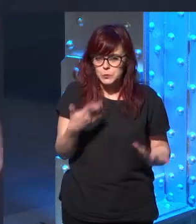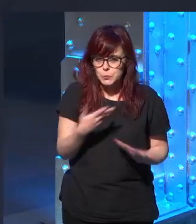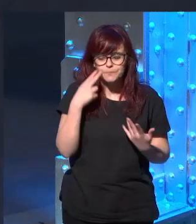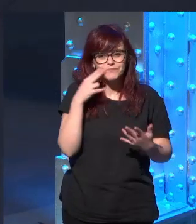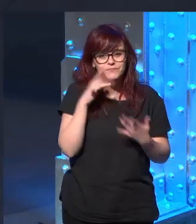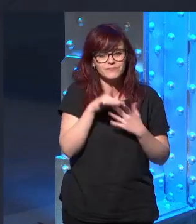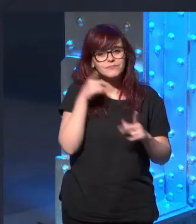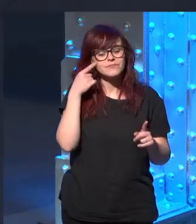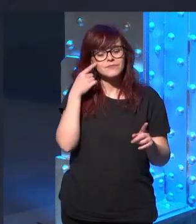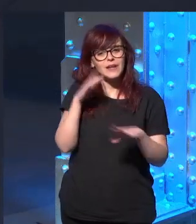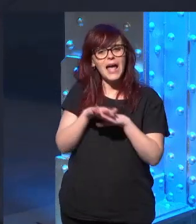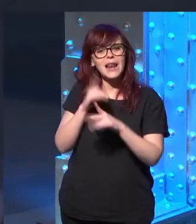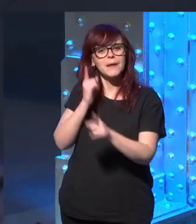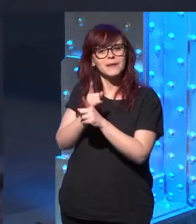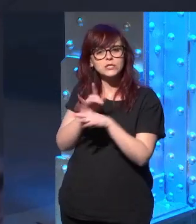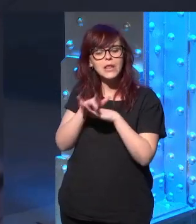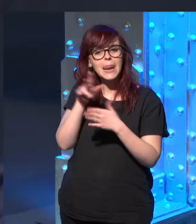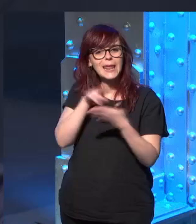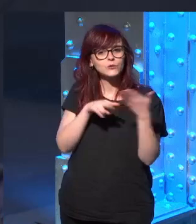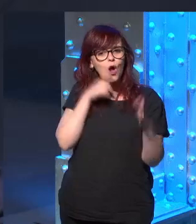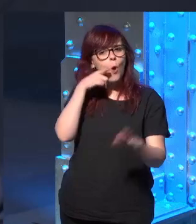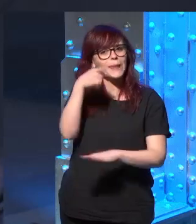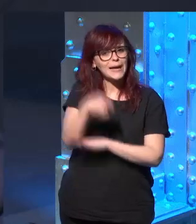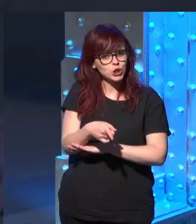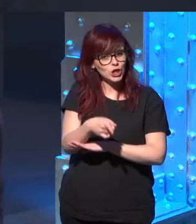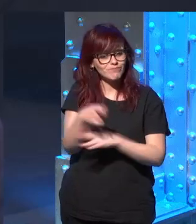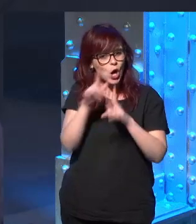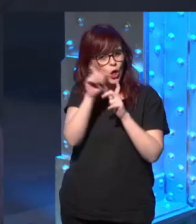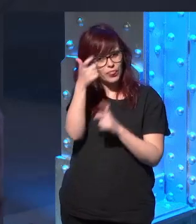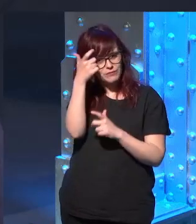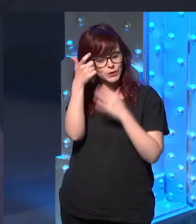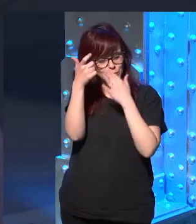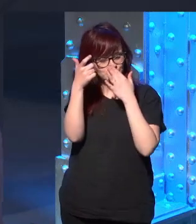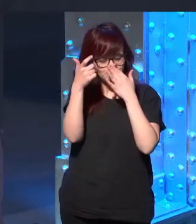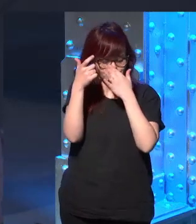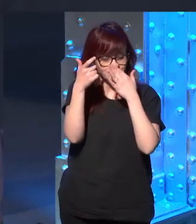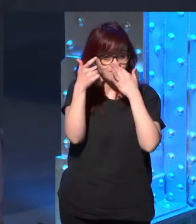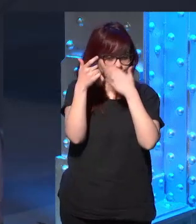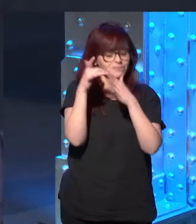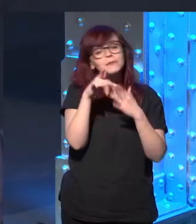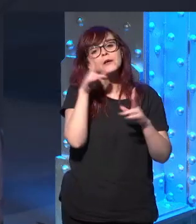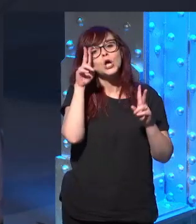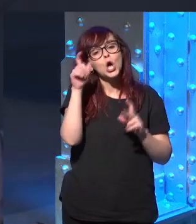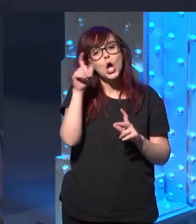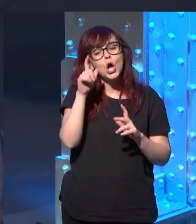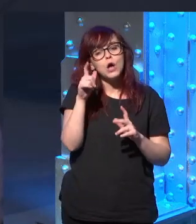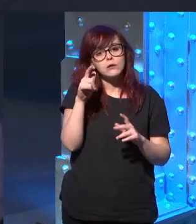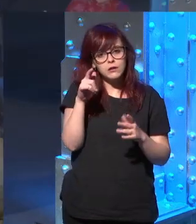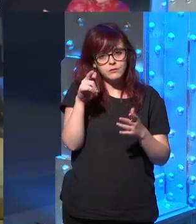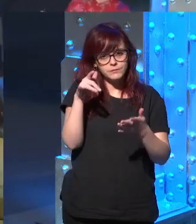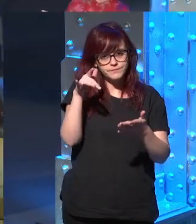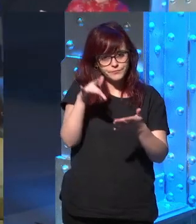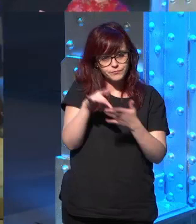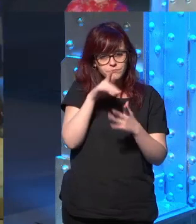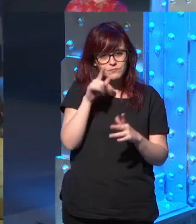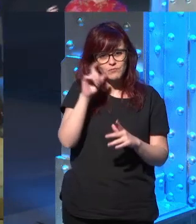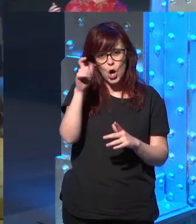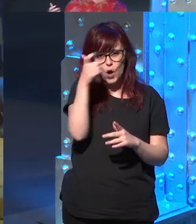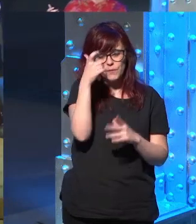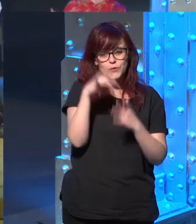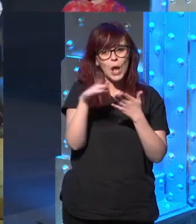creo que el enemigo es la lectura obligatoria, ¿no? Ese concepto, además, porque además se expresa así, con